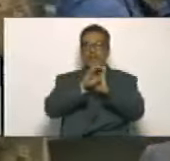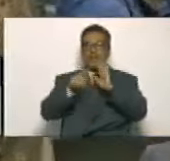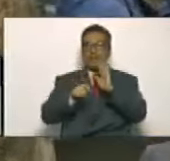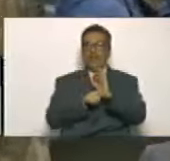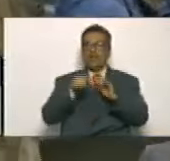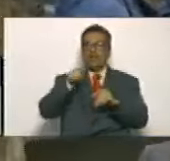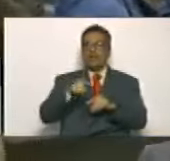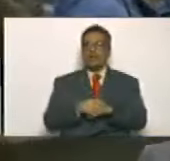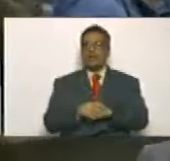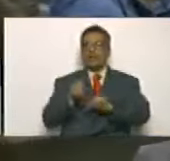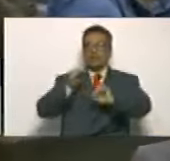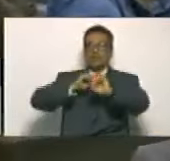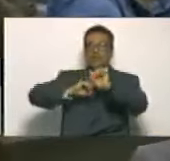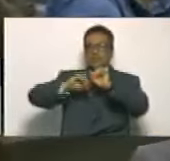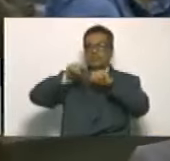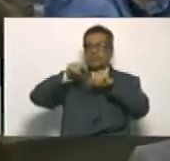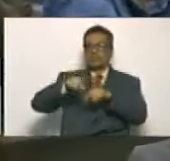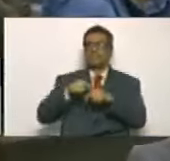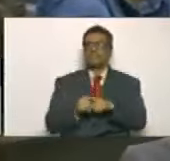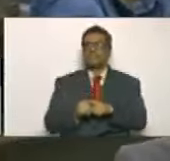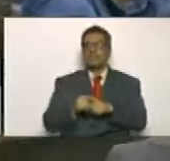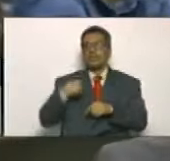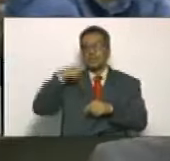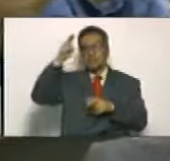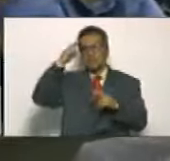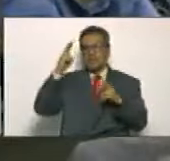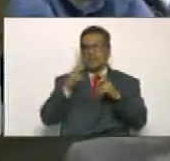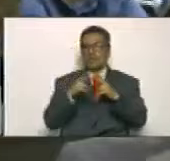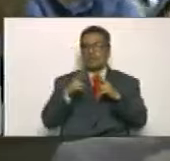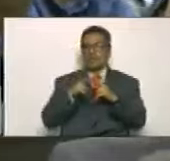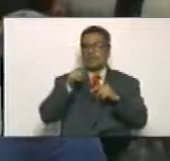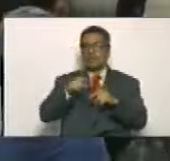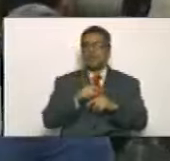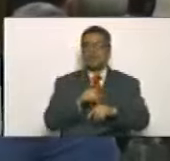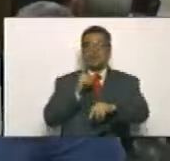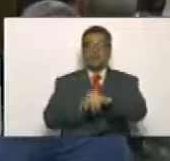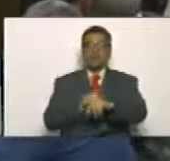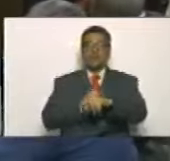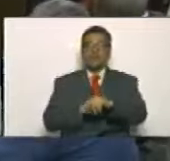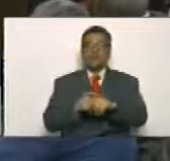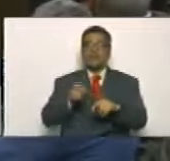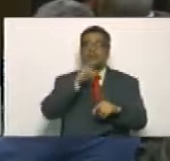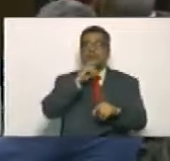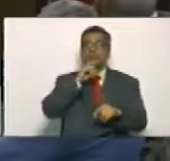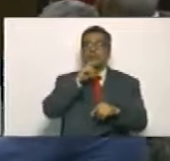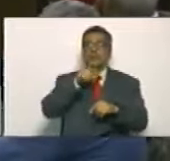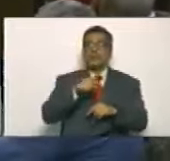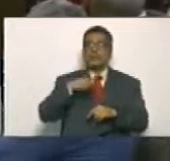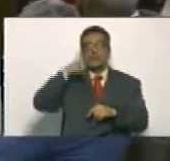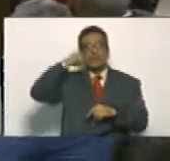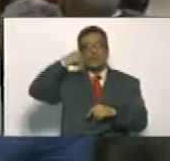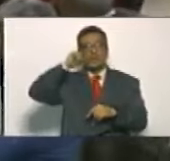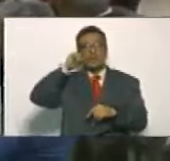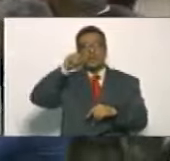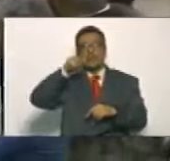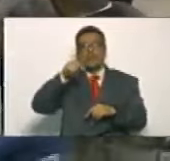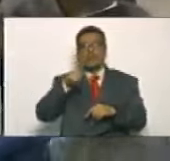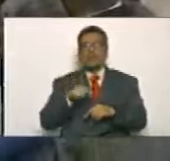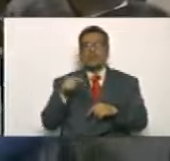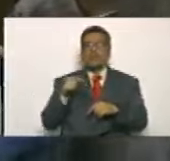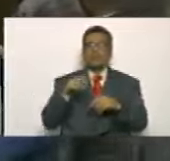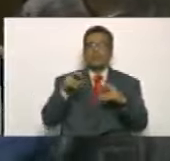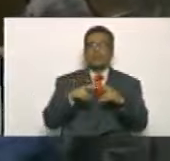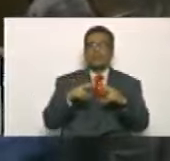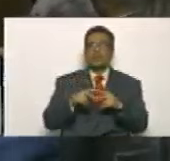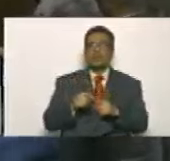constituyente y nos defendió. Y debo reconocer también que en momentos más difíciles, yo recuerdo, no veo allí a